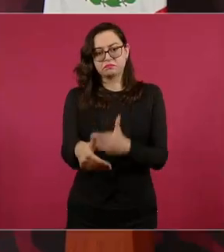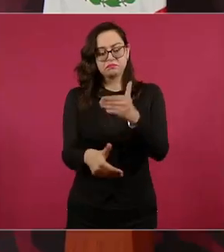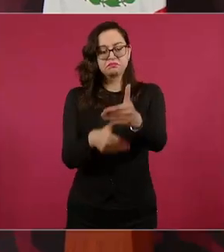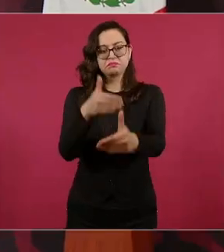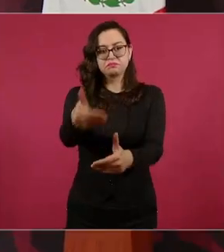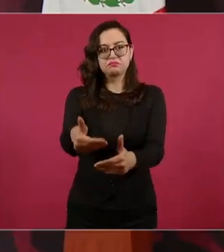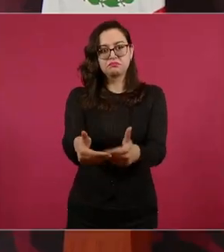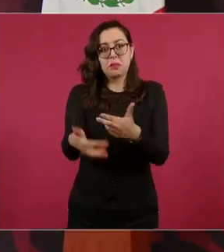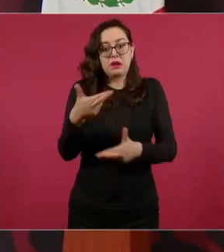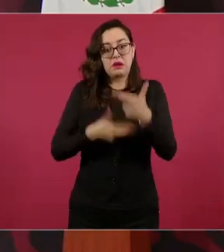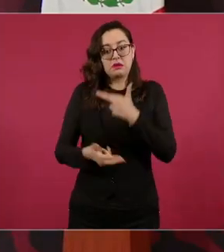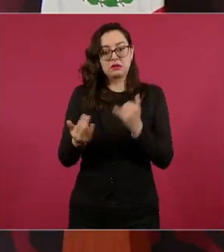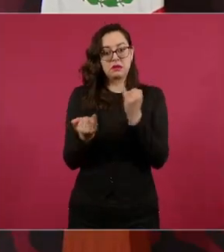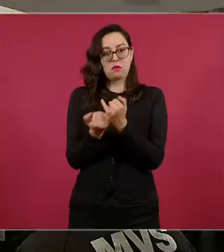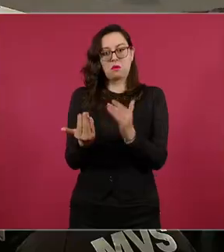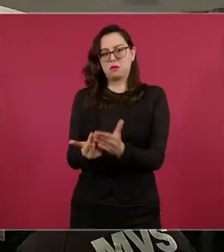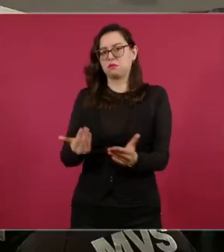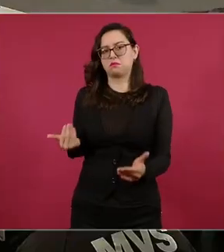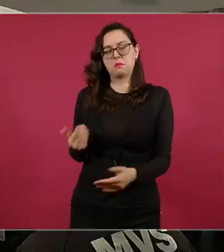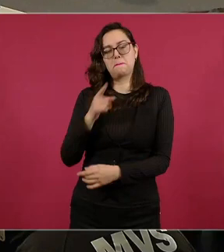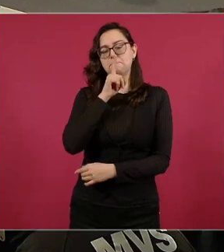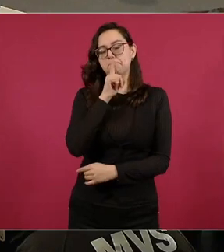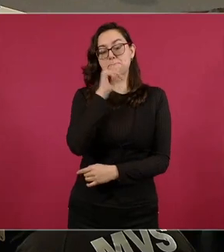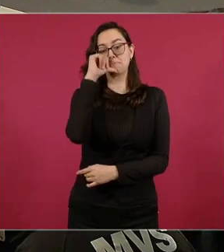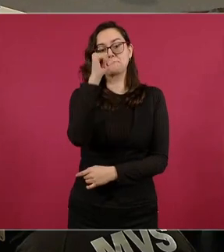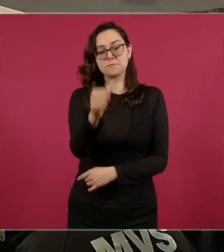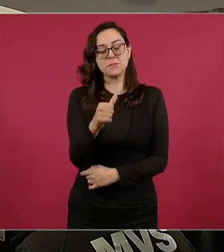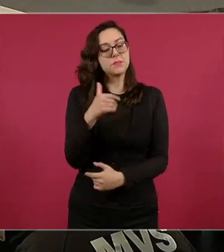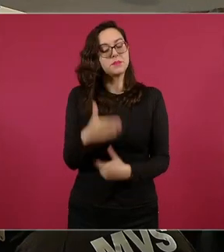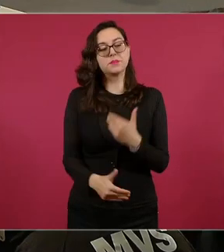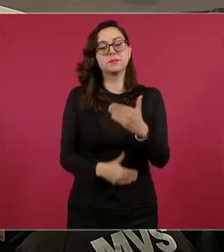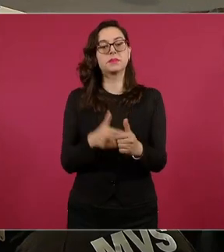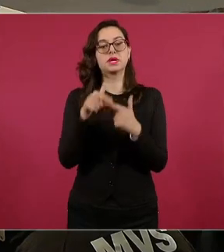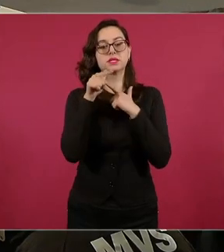vamos a seguir adelante con esto.